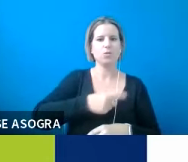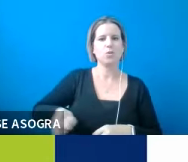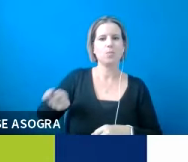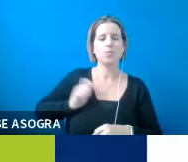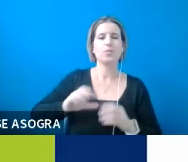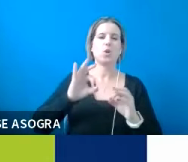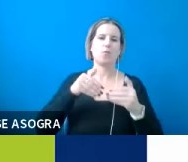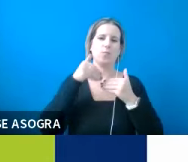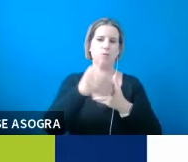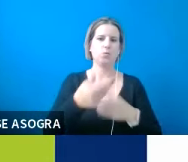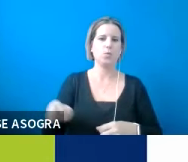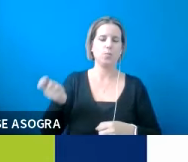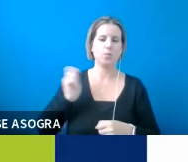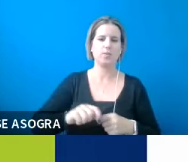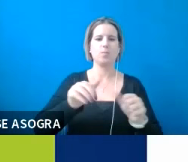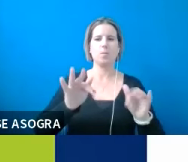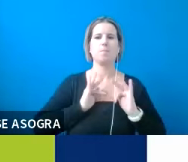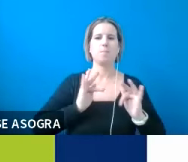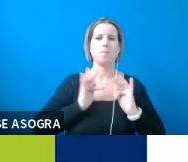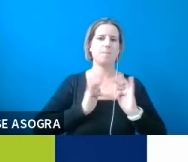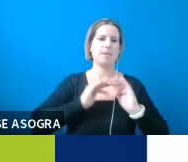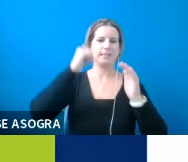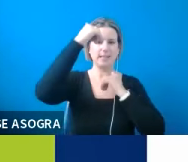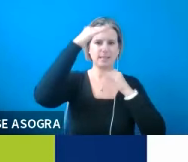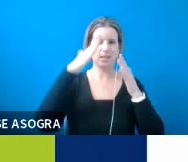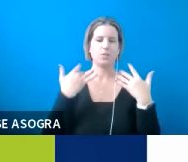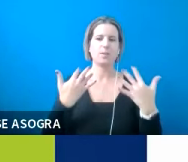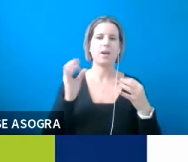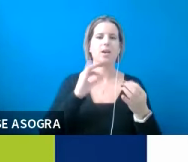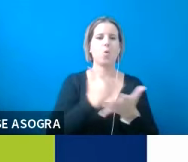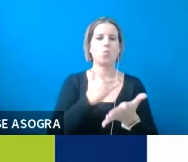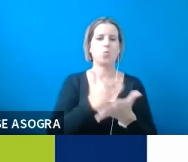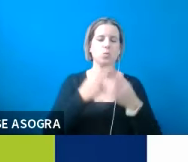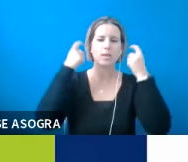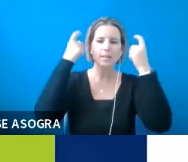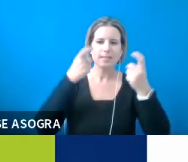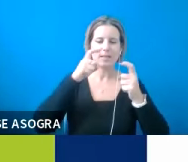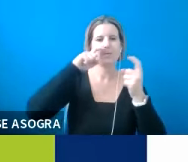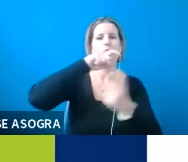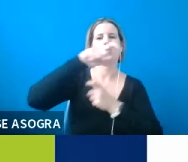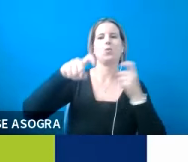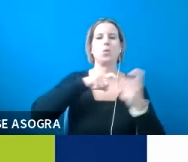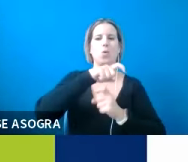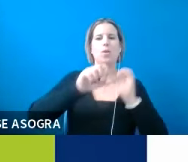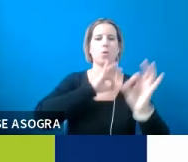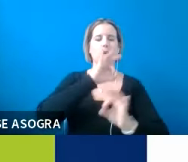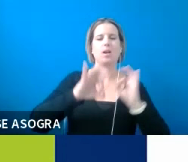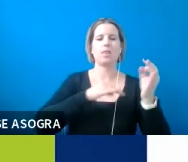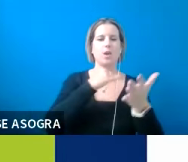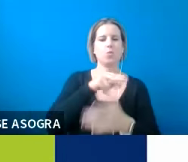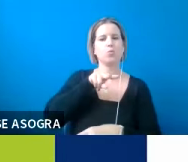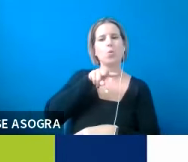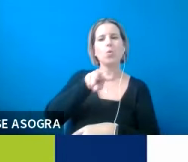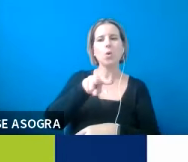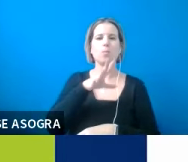futuros profesionales a través del Máster de Atención Temprana y a través de cursos que procuramos organizar todos los años uno o dos cursos con entes